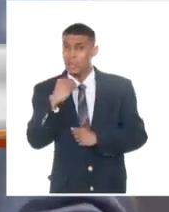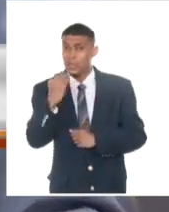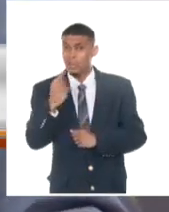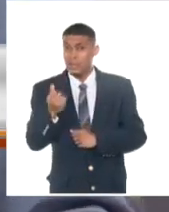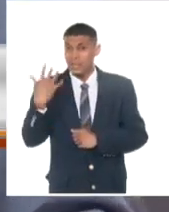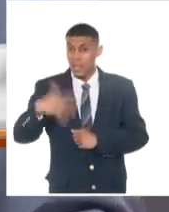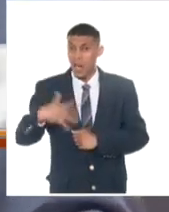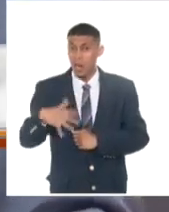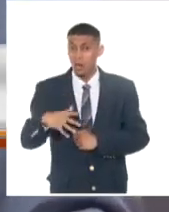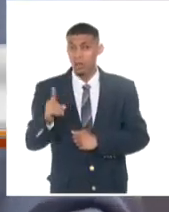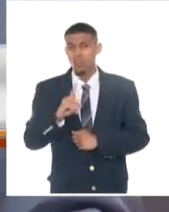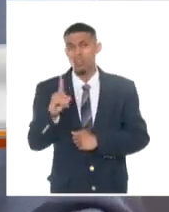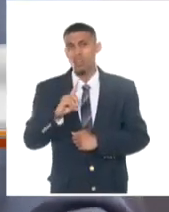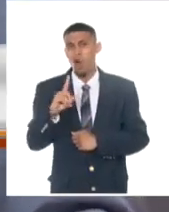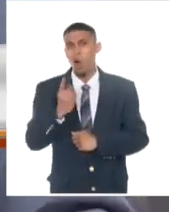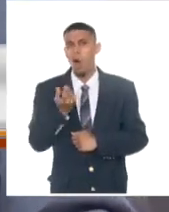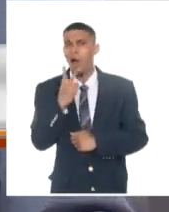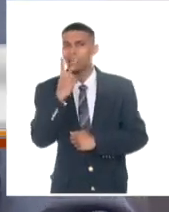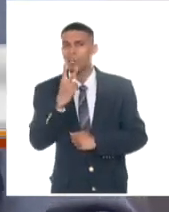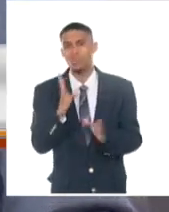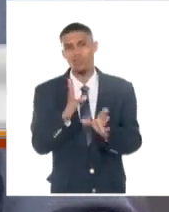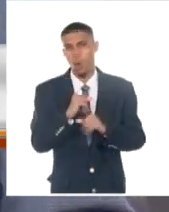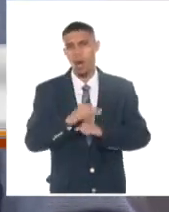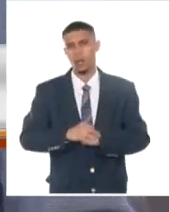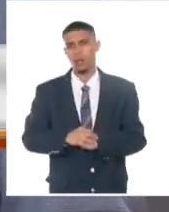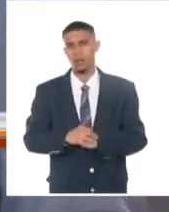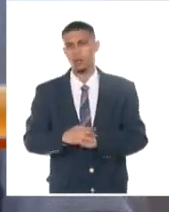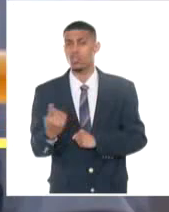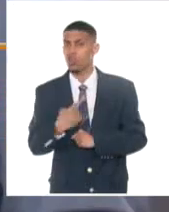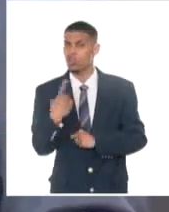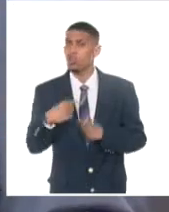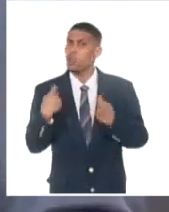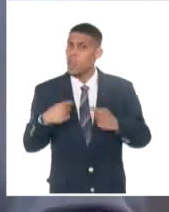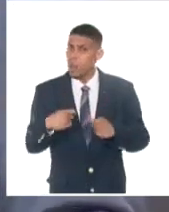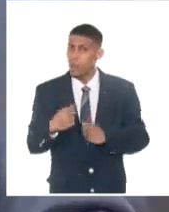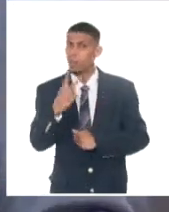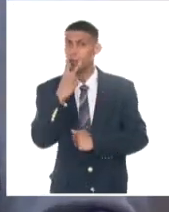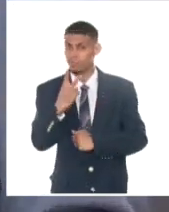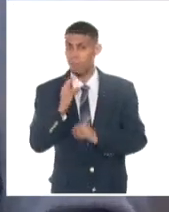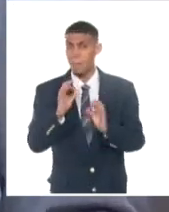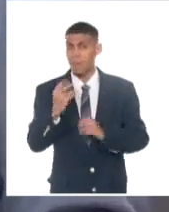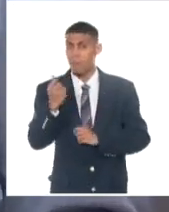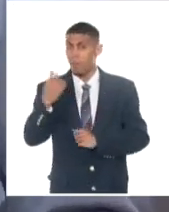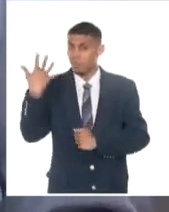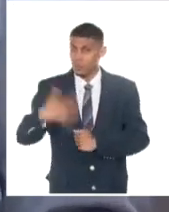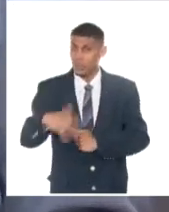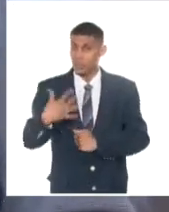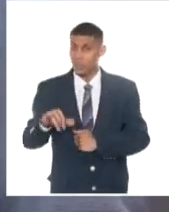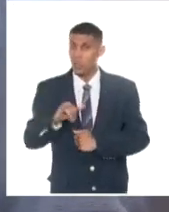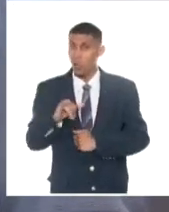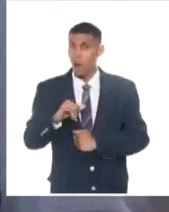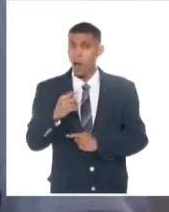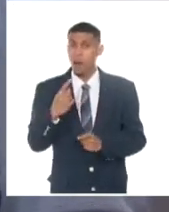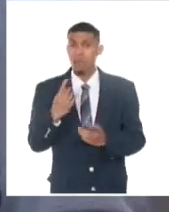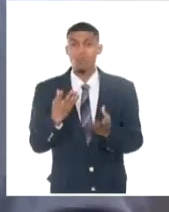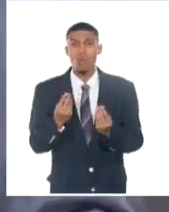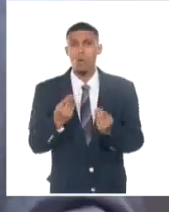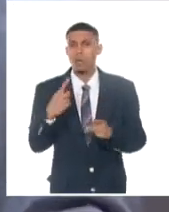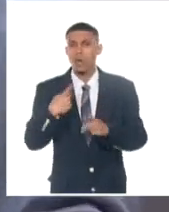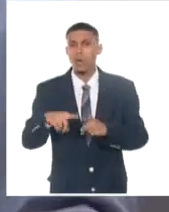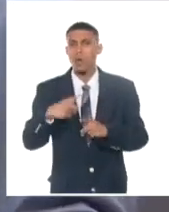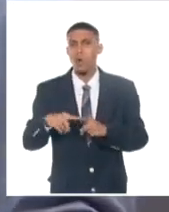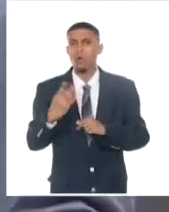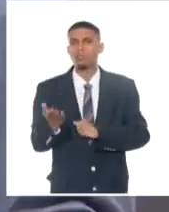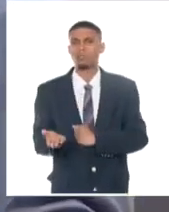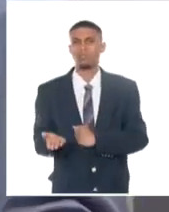lleva, y uno aprecia diferencias a pesar de la inflación de los precios, del incremento de los precios sostenidos,